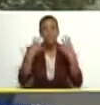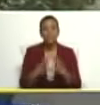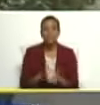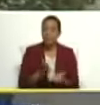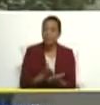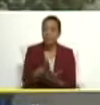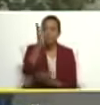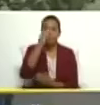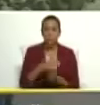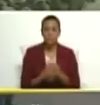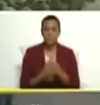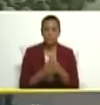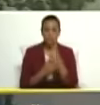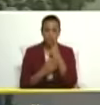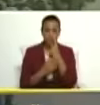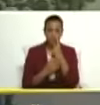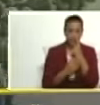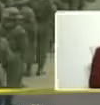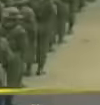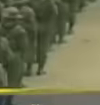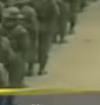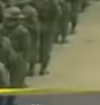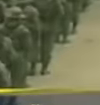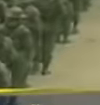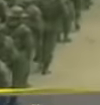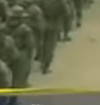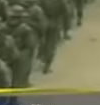Adelante. ¡Bomba!